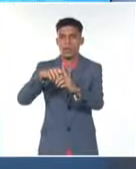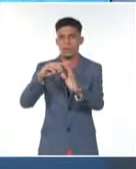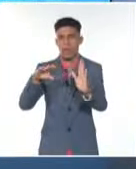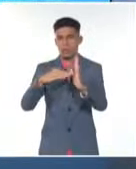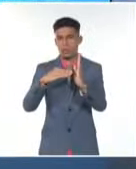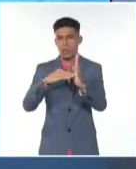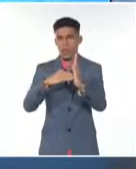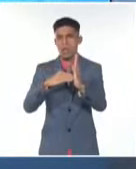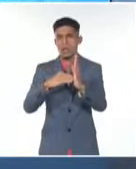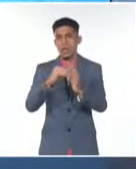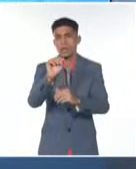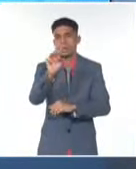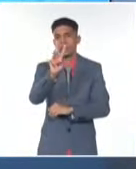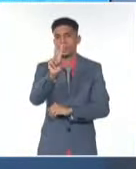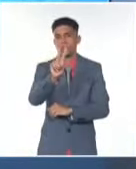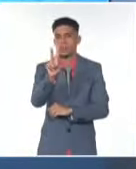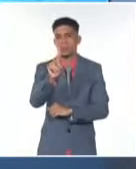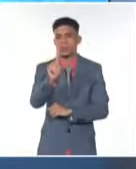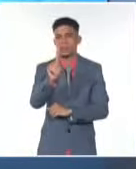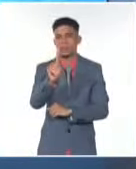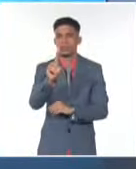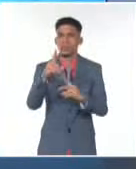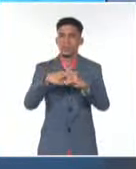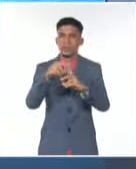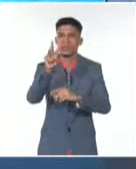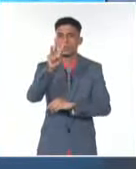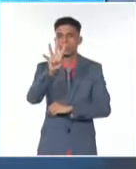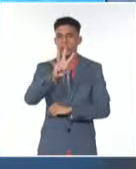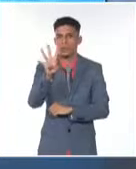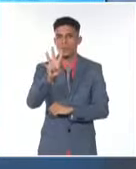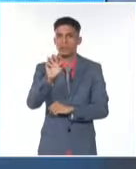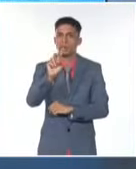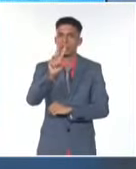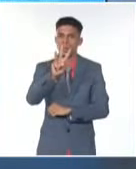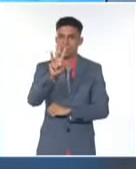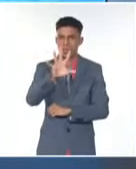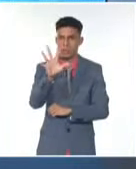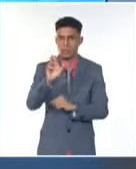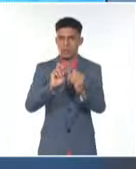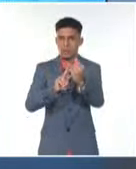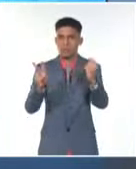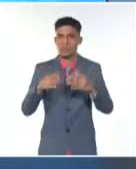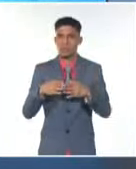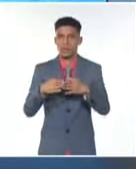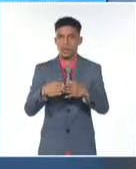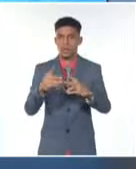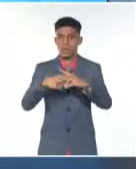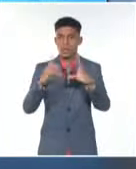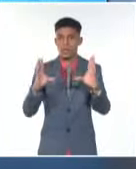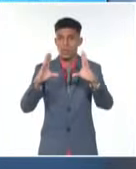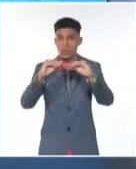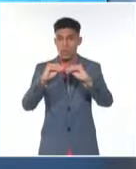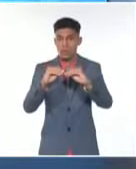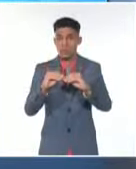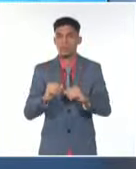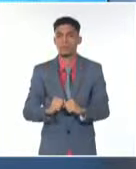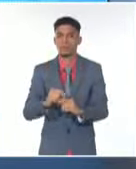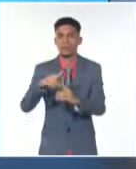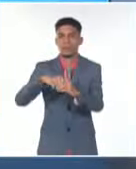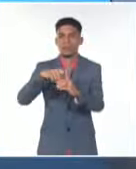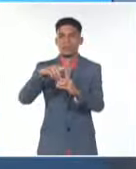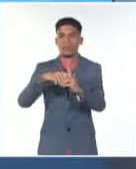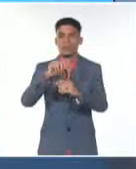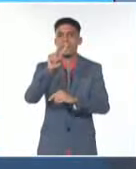con valores entre 31 y 34 grc 35 en la provincia de Granma y en la noche valores entre 24 y